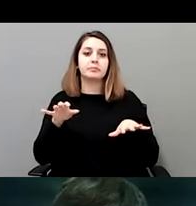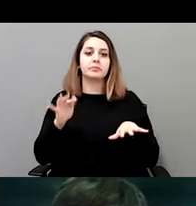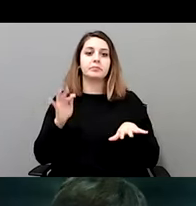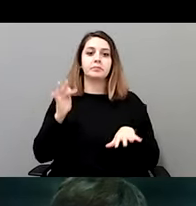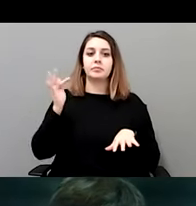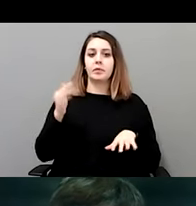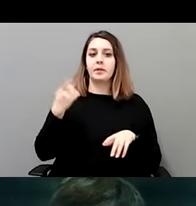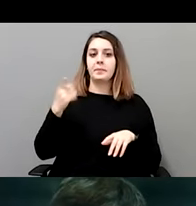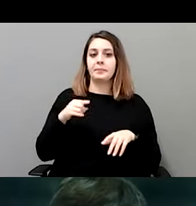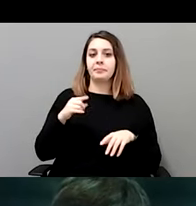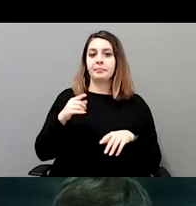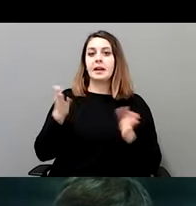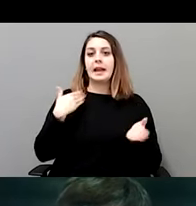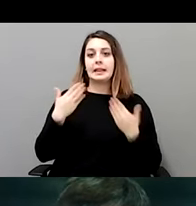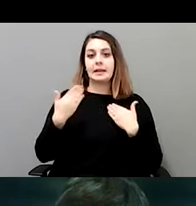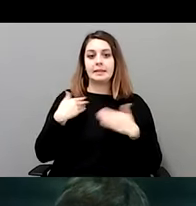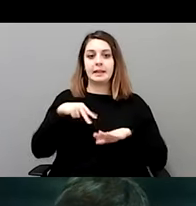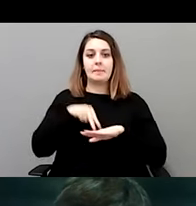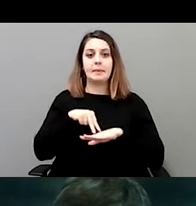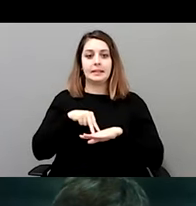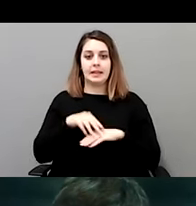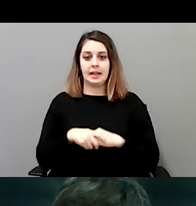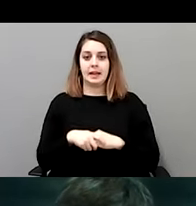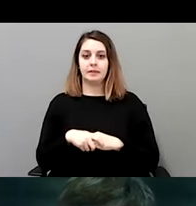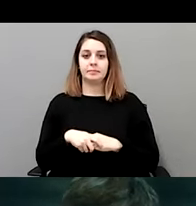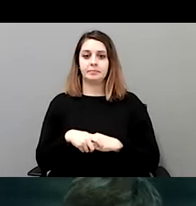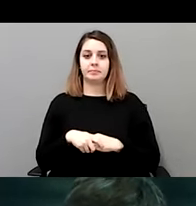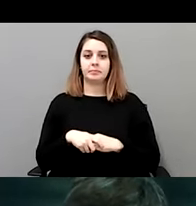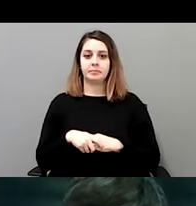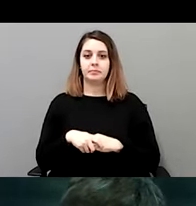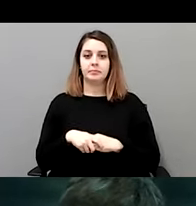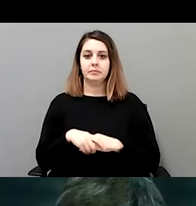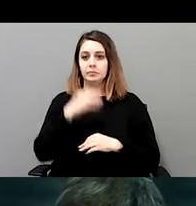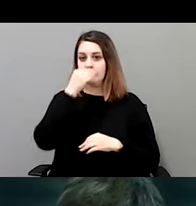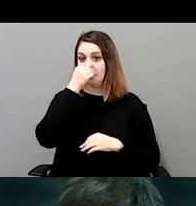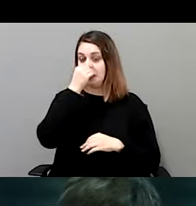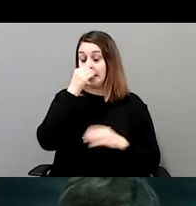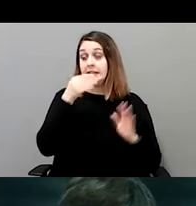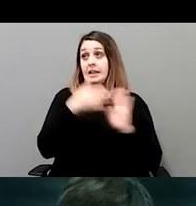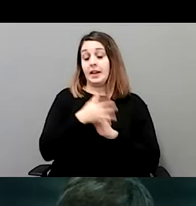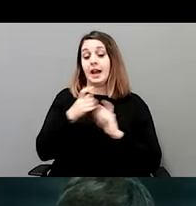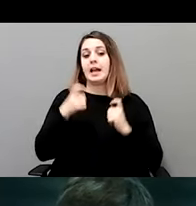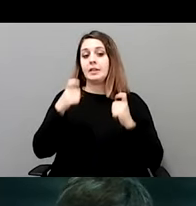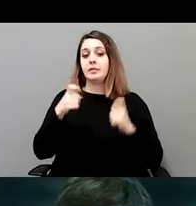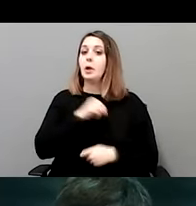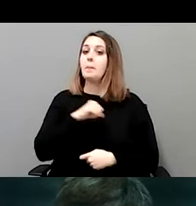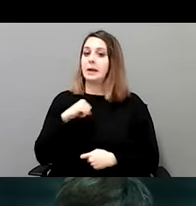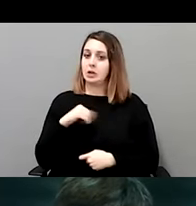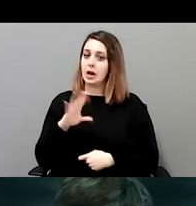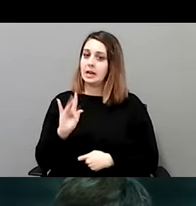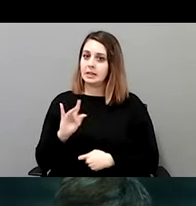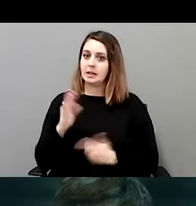una entrevista de selección. Claro, eso exige un esfuerzo personal, pero yo